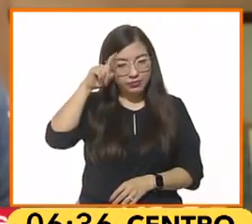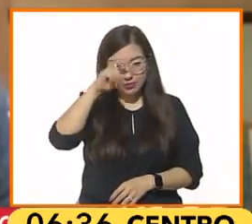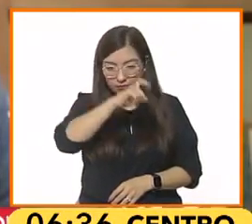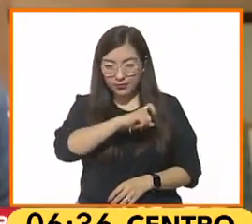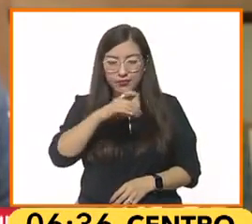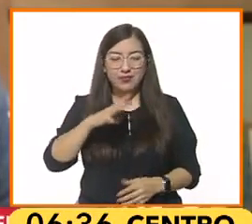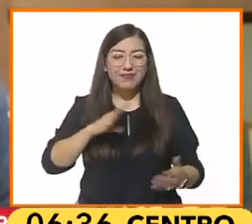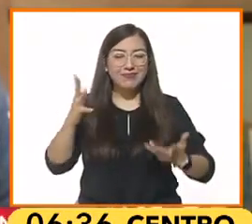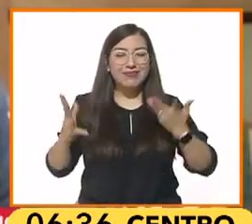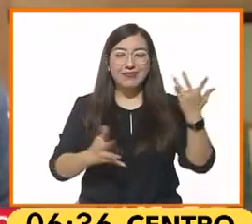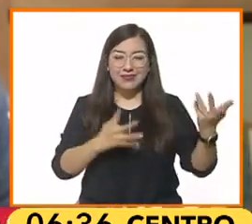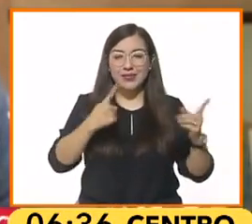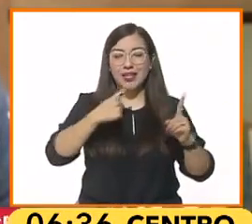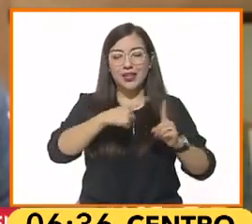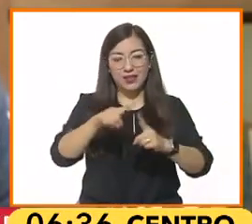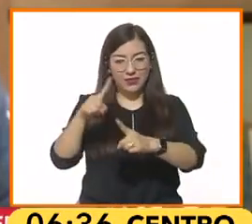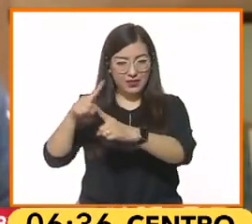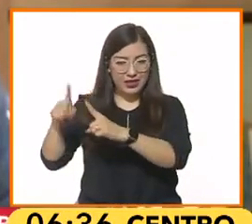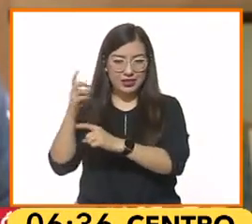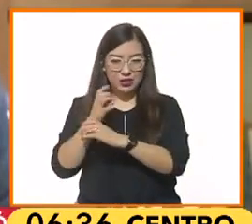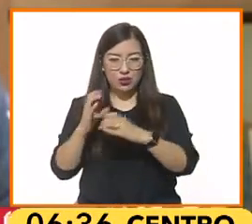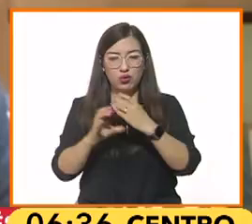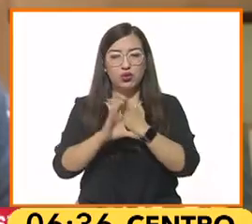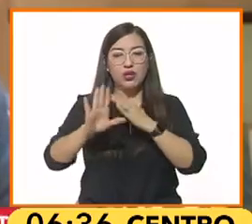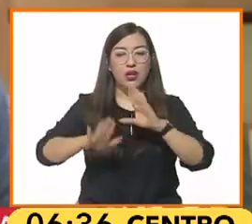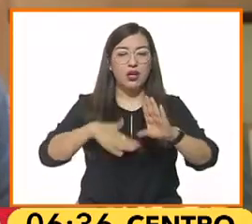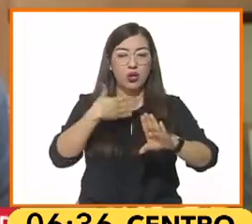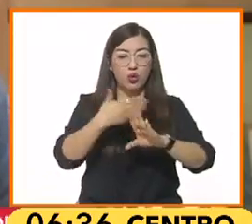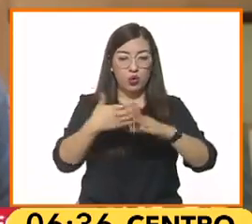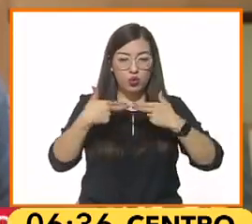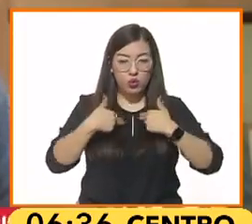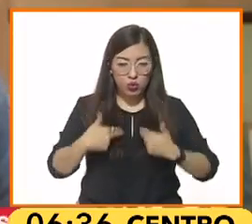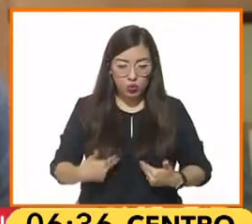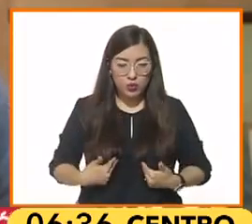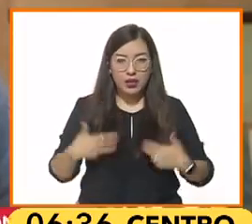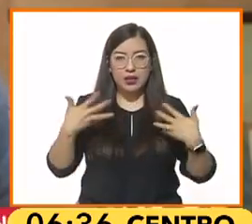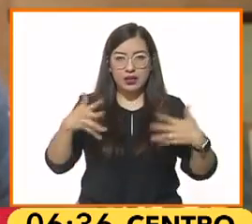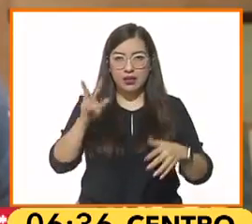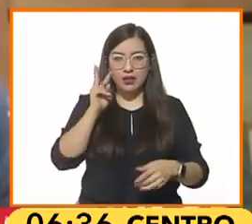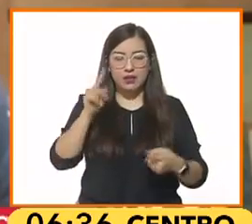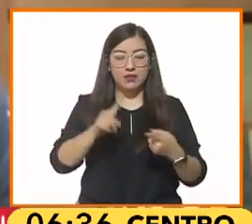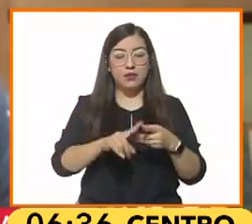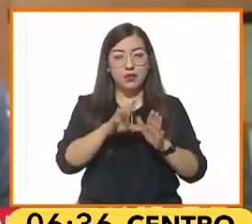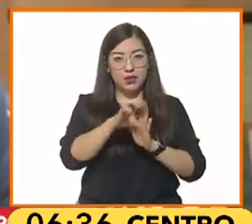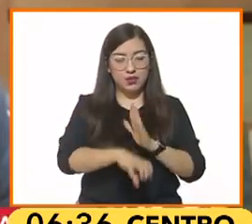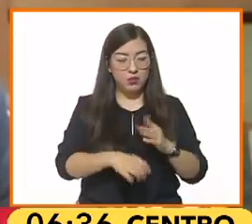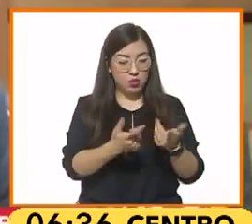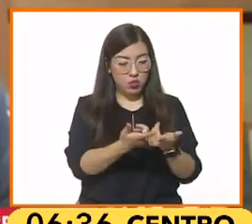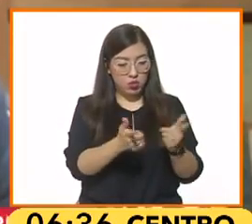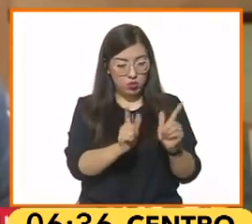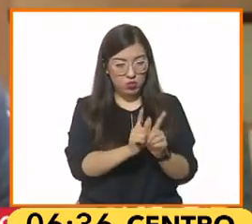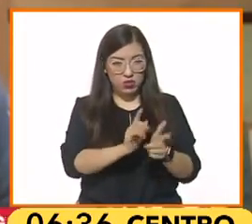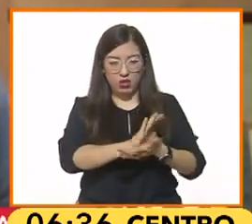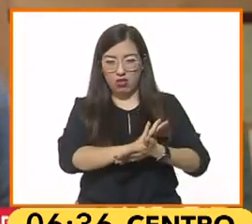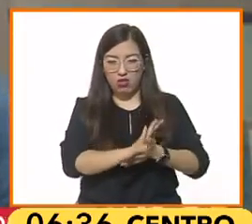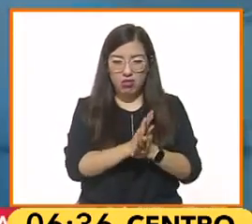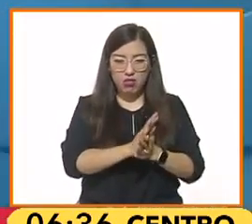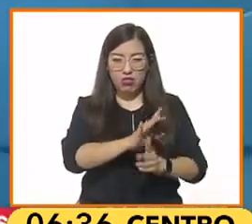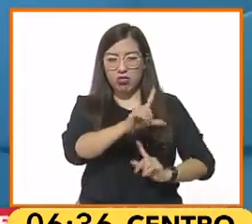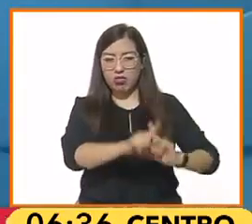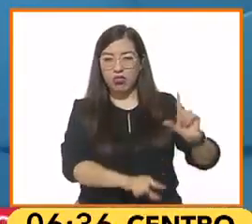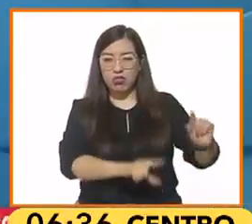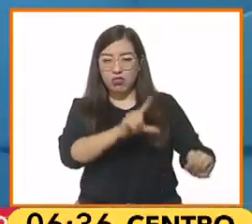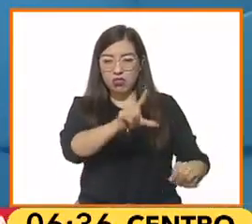diferentes crímenes de lesa humanidad, estamos viendo intentos de limpieza étnica, estamos viendo intentos